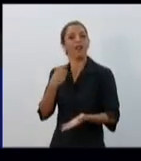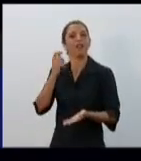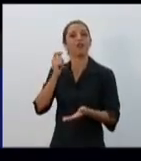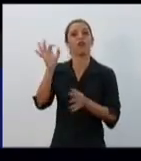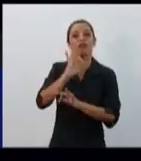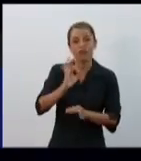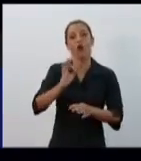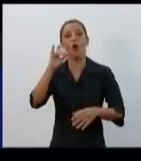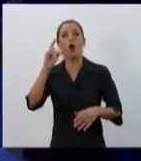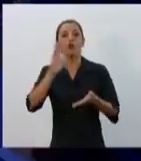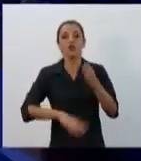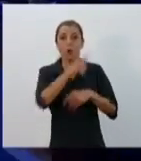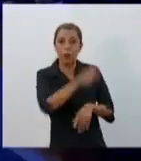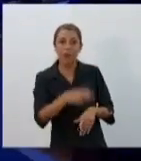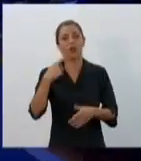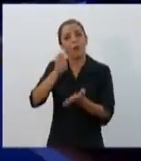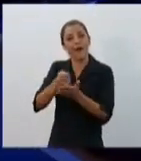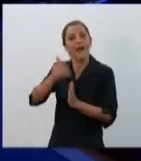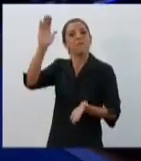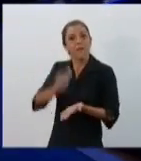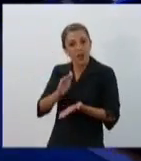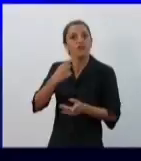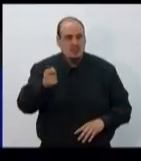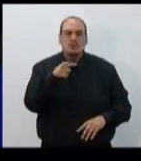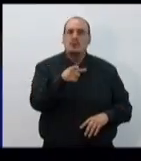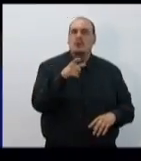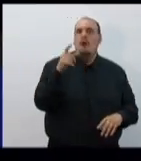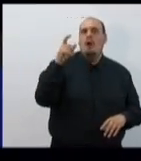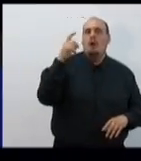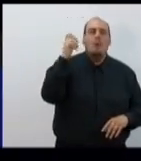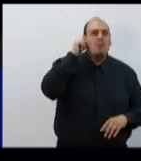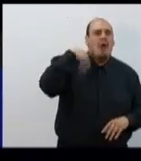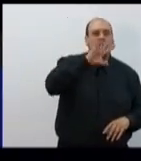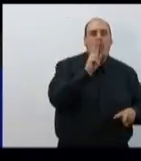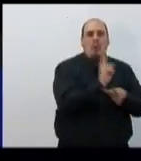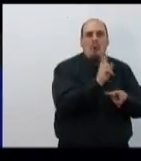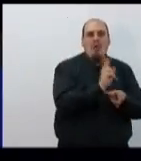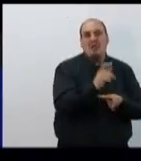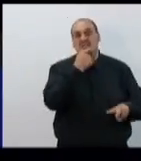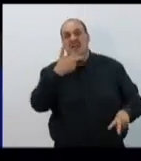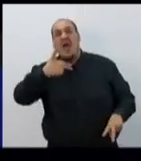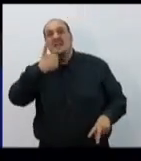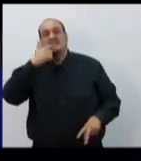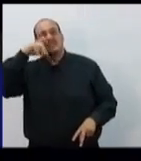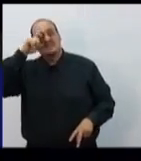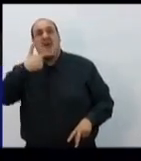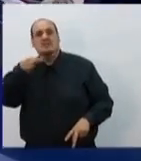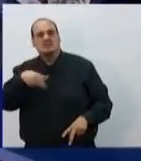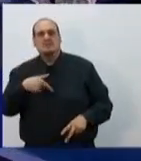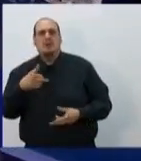menos de 1.500.000 jóvenes terminó en puestos su tiempo. De trabajo y obligan a la ANSES a comprar bonos